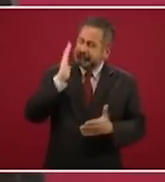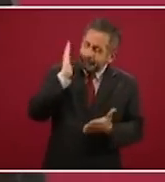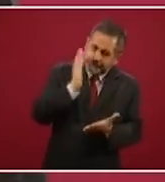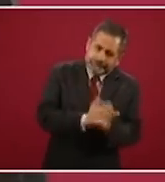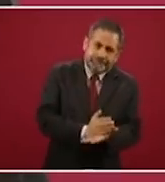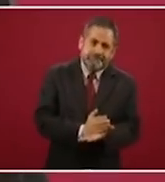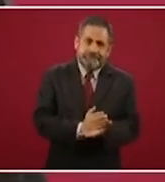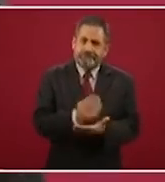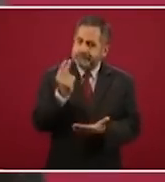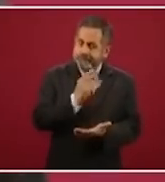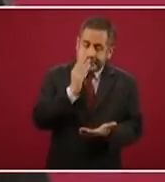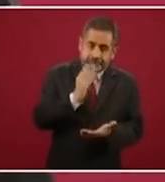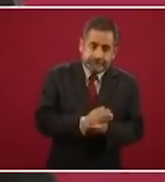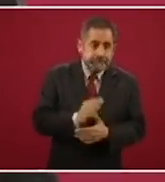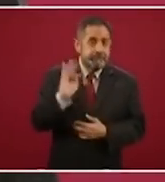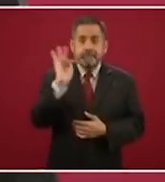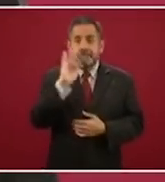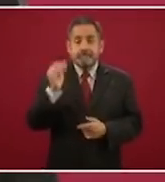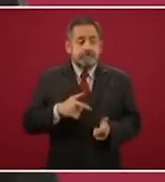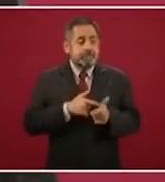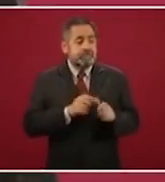ser difícil